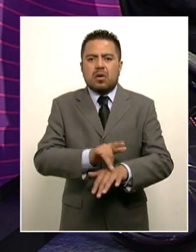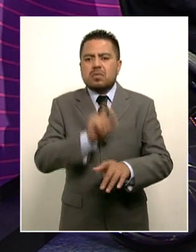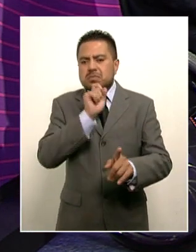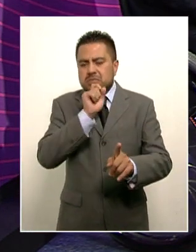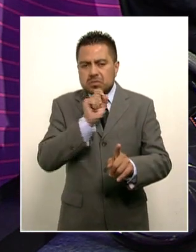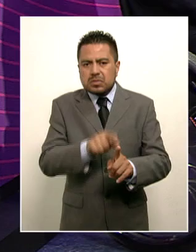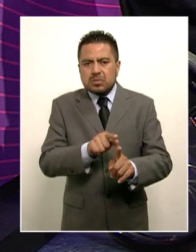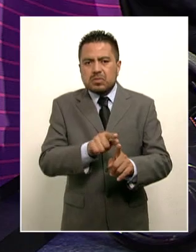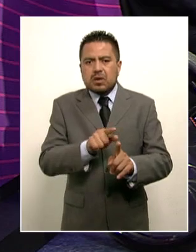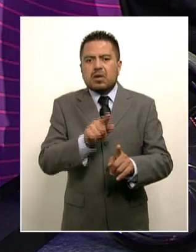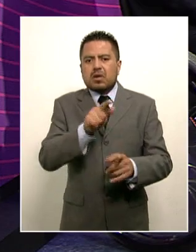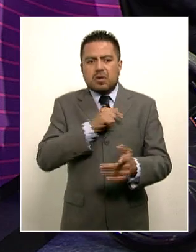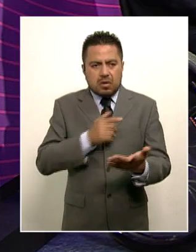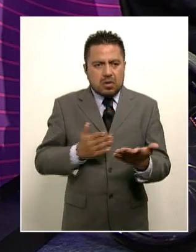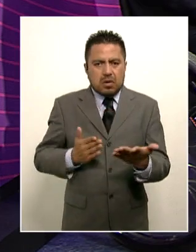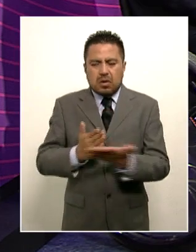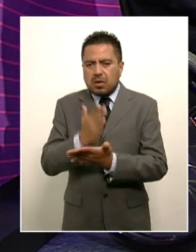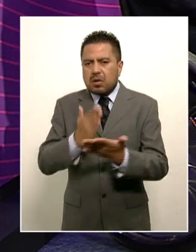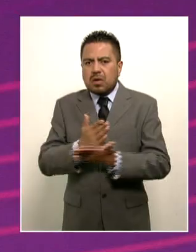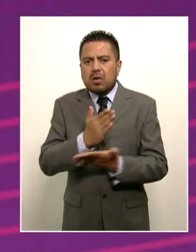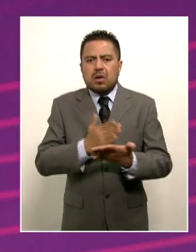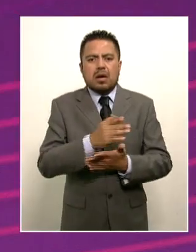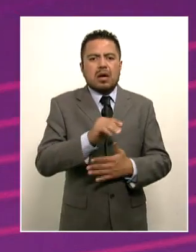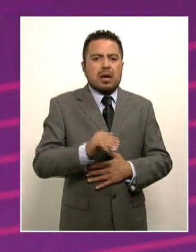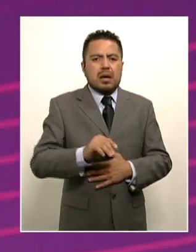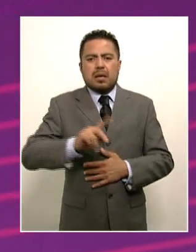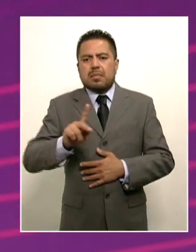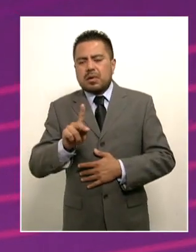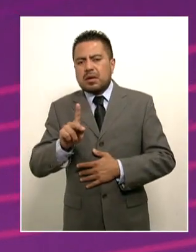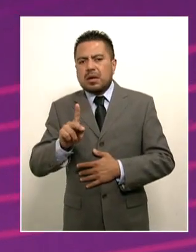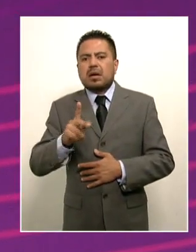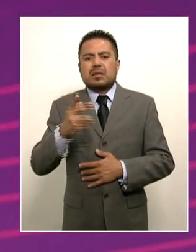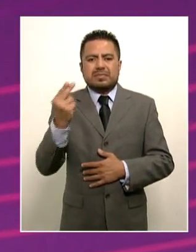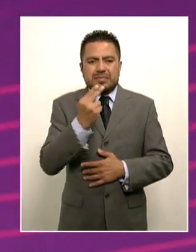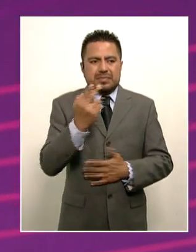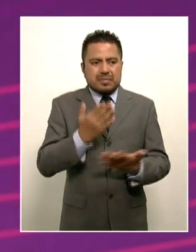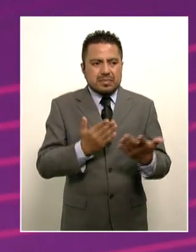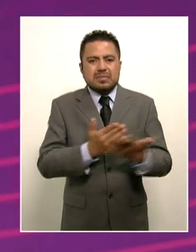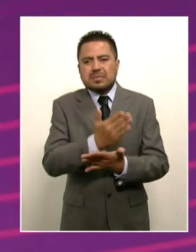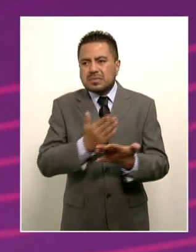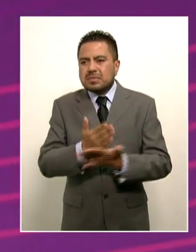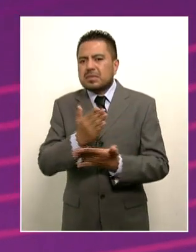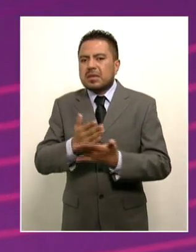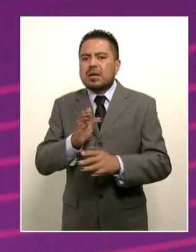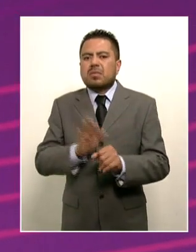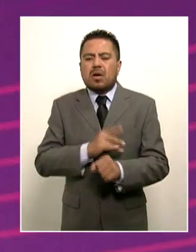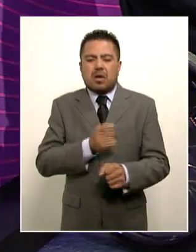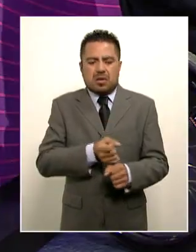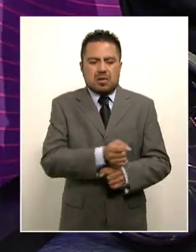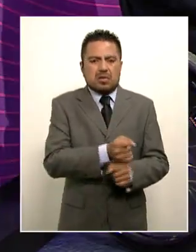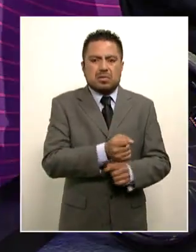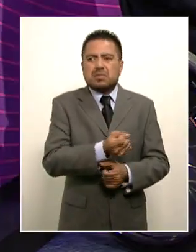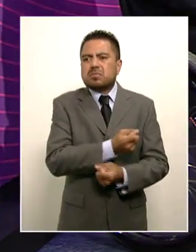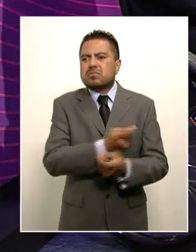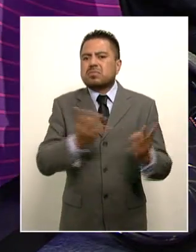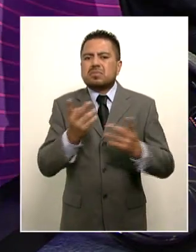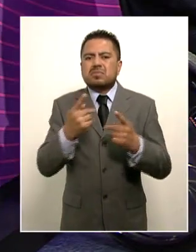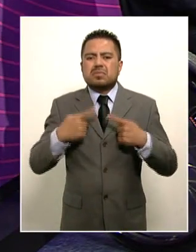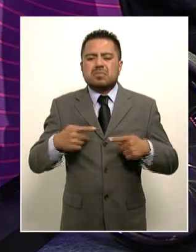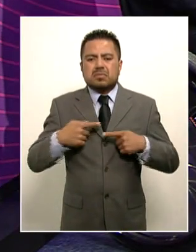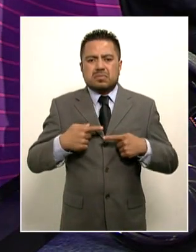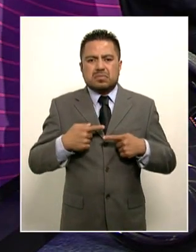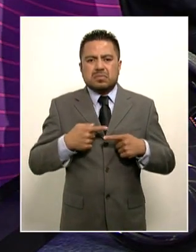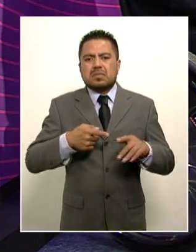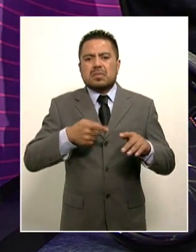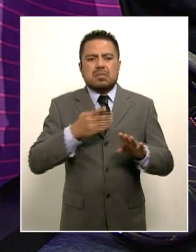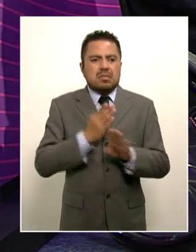incluso acudiéramos hasta algún ministerio público, tener que llegar a esas instancias por agresión de ciertas personas en